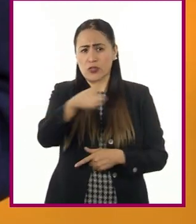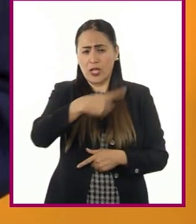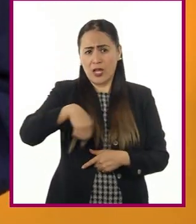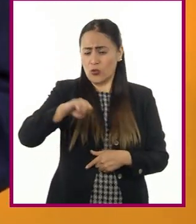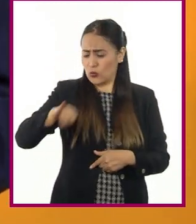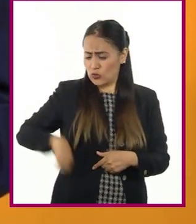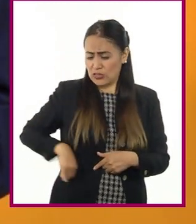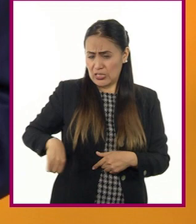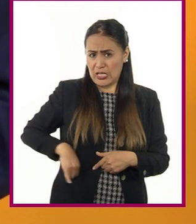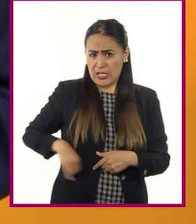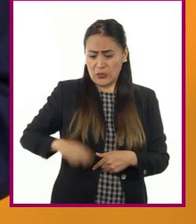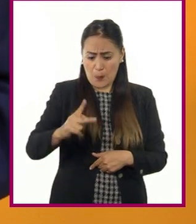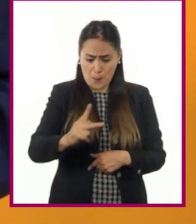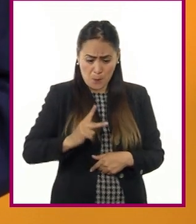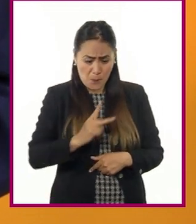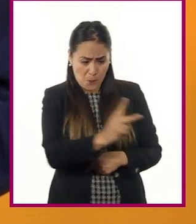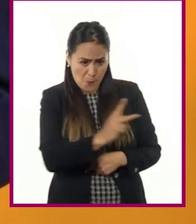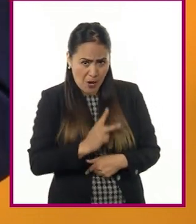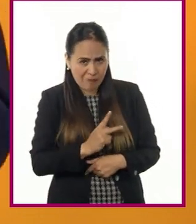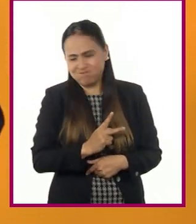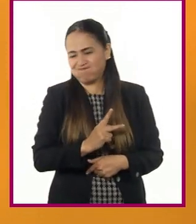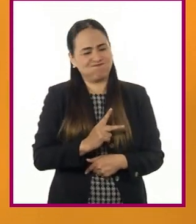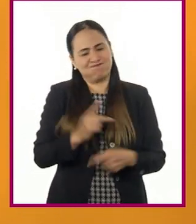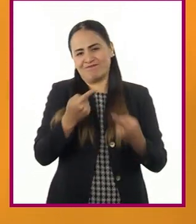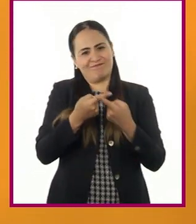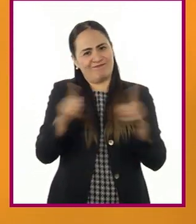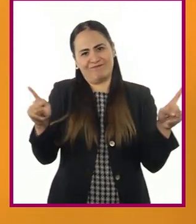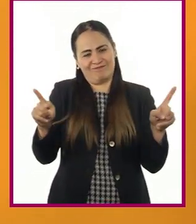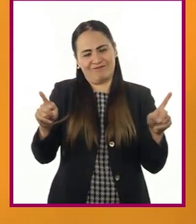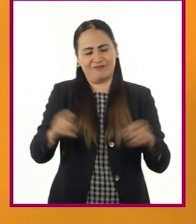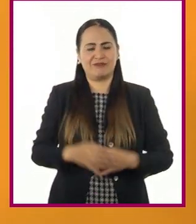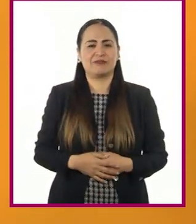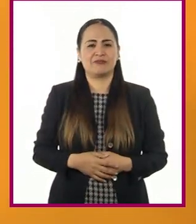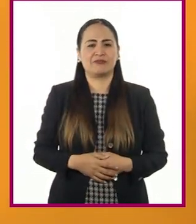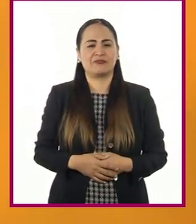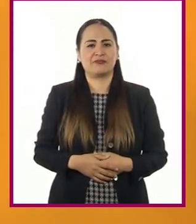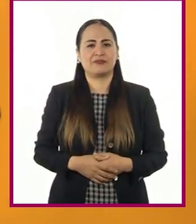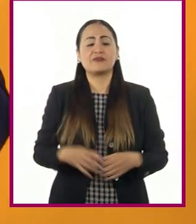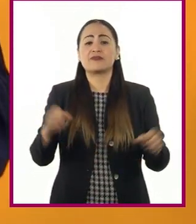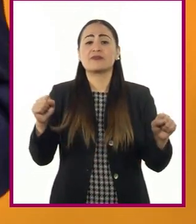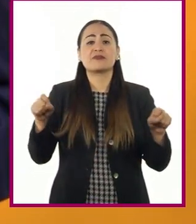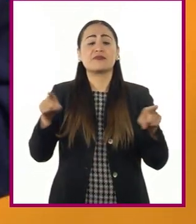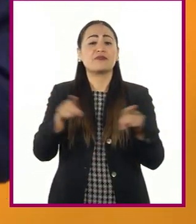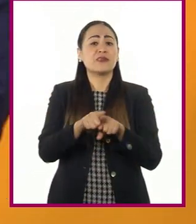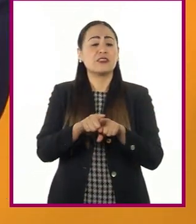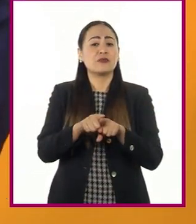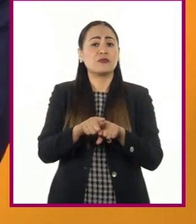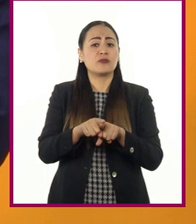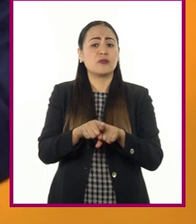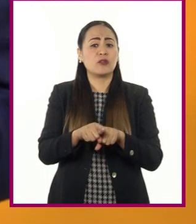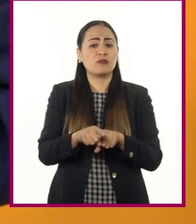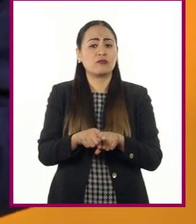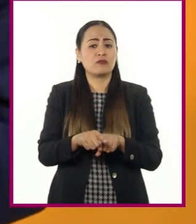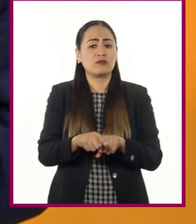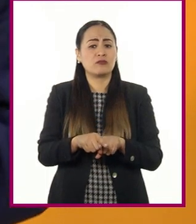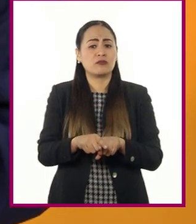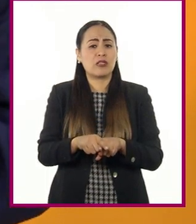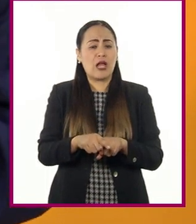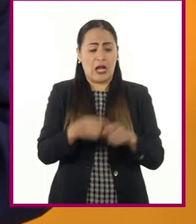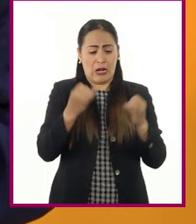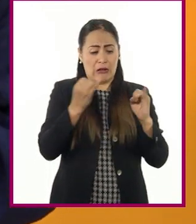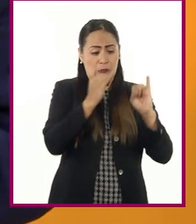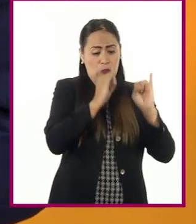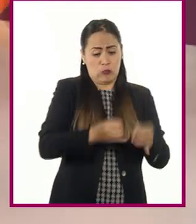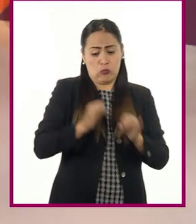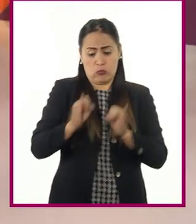necesidades distintas a las tuyas, así como condiciones que van más allá de la voluntad